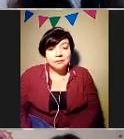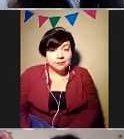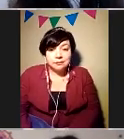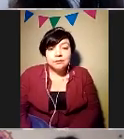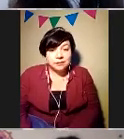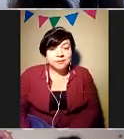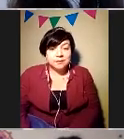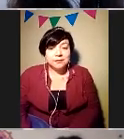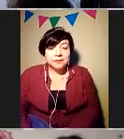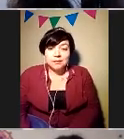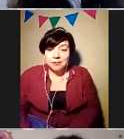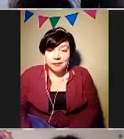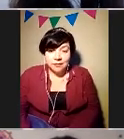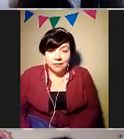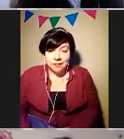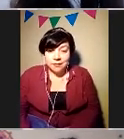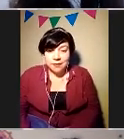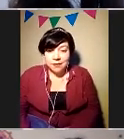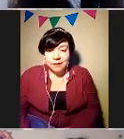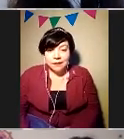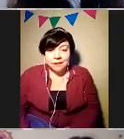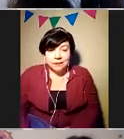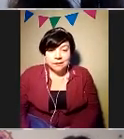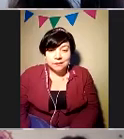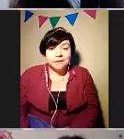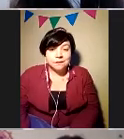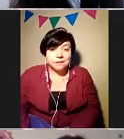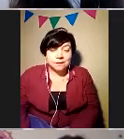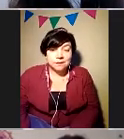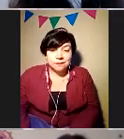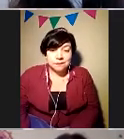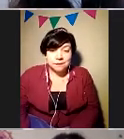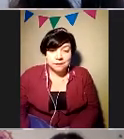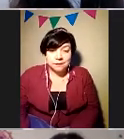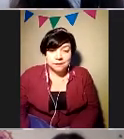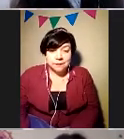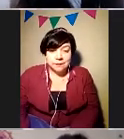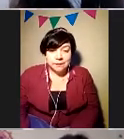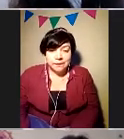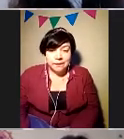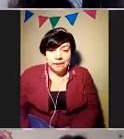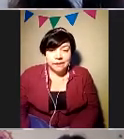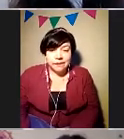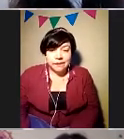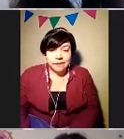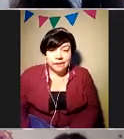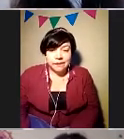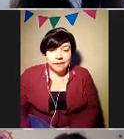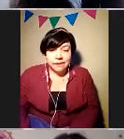súper barata la americana, y viva lo vintage, y la camisa que te costaba 500 pesos ahora te cuesta